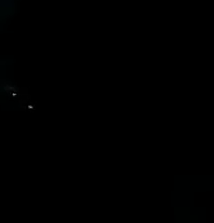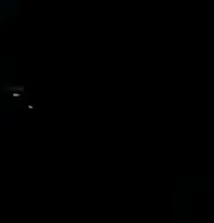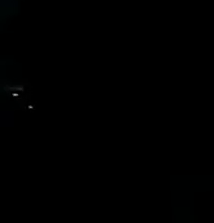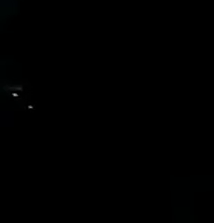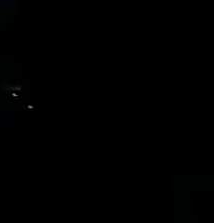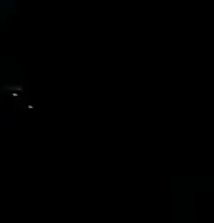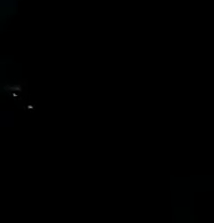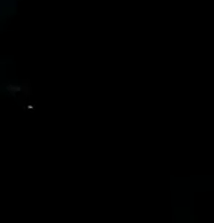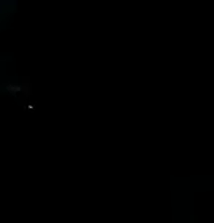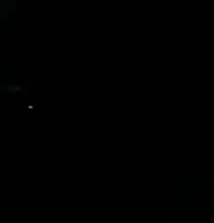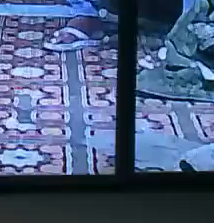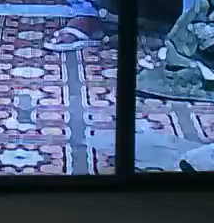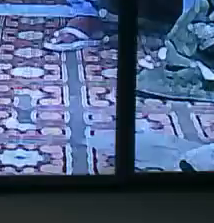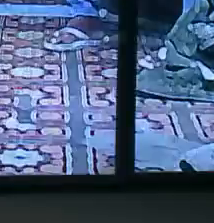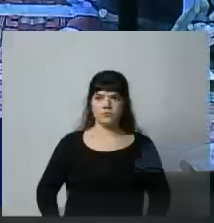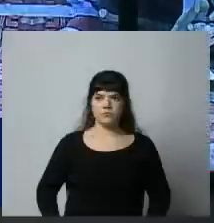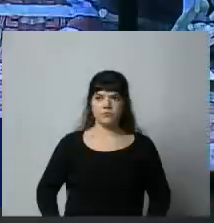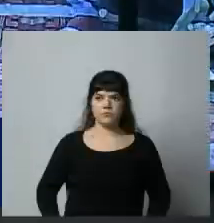ah